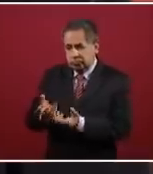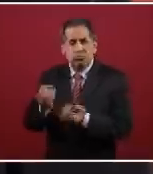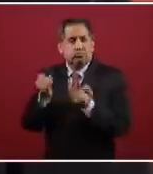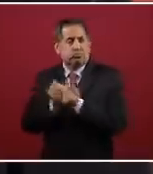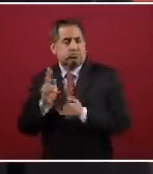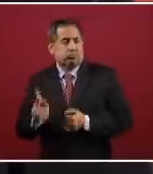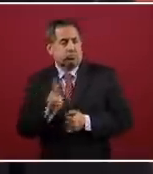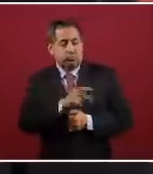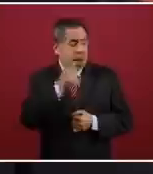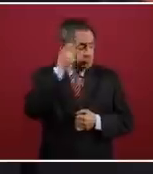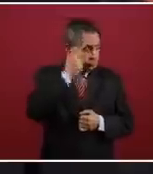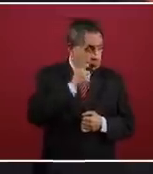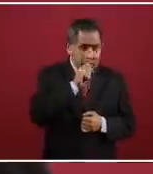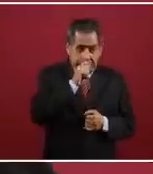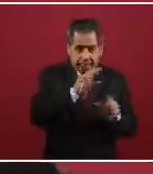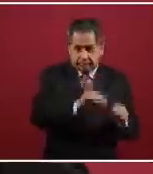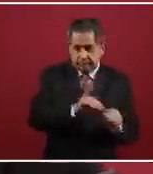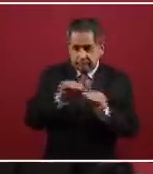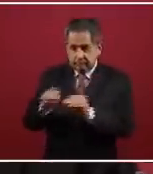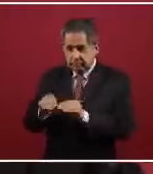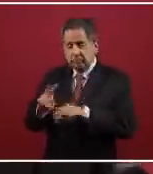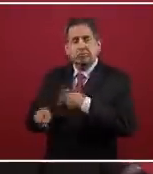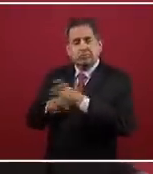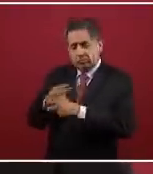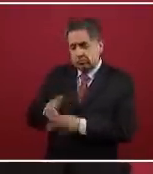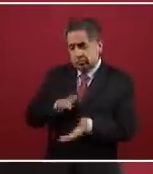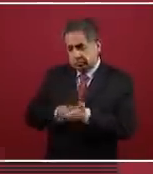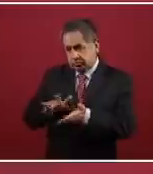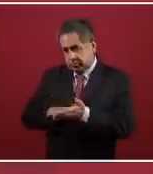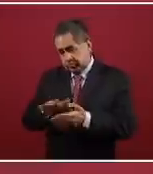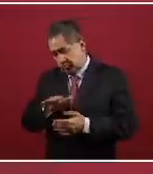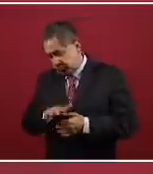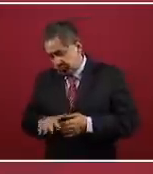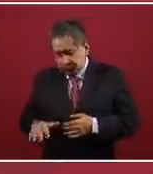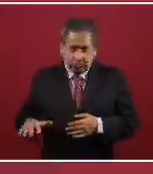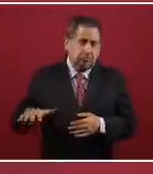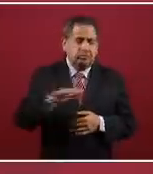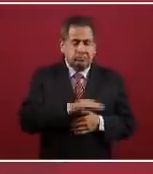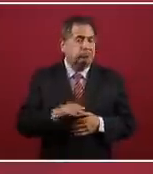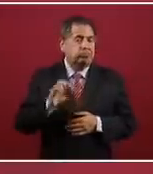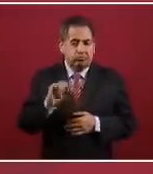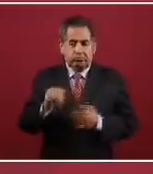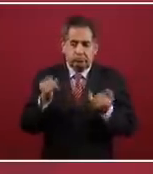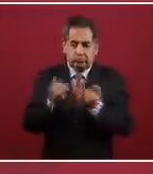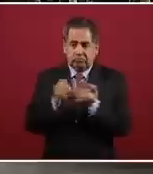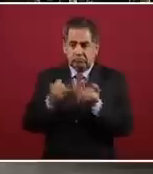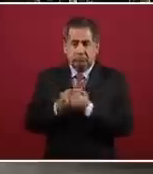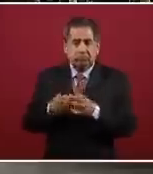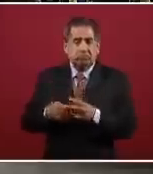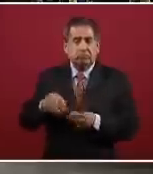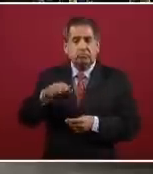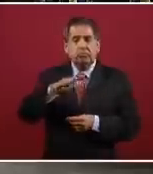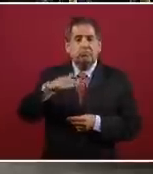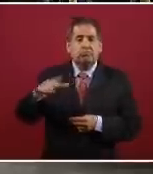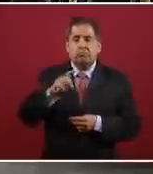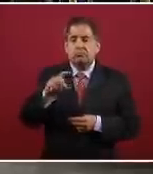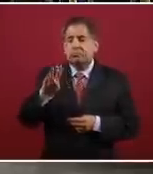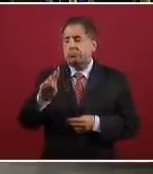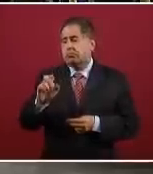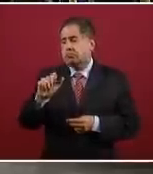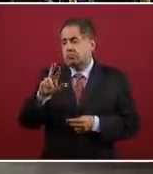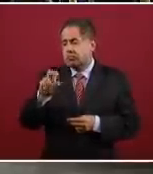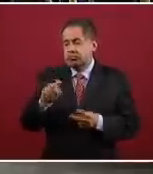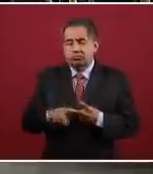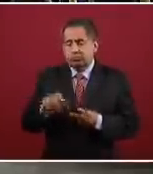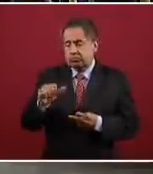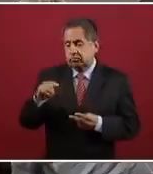Guerrero. Ahora vamos a apoyar toda esa zona, Palmar de Bravo,